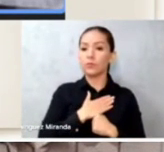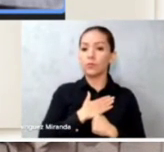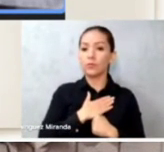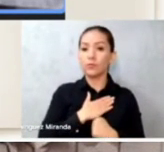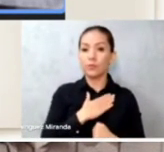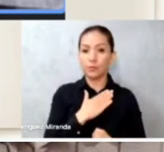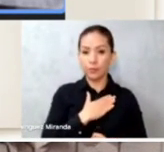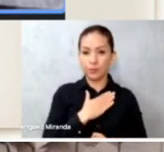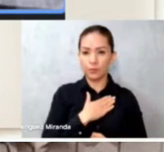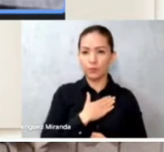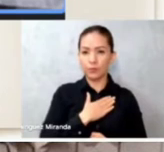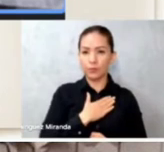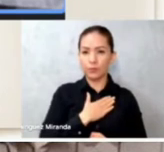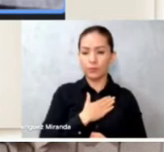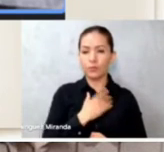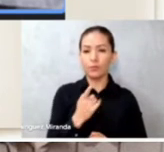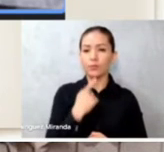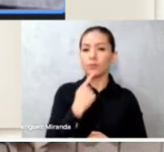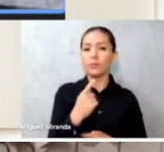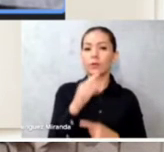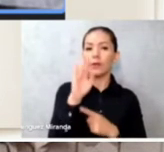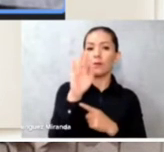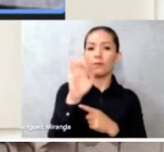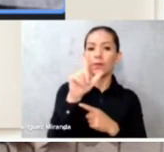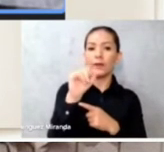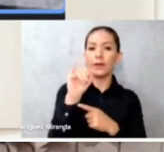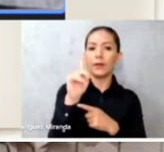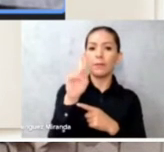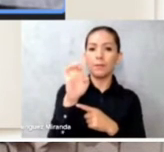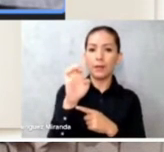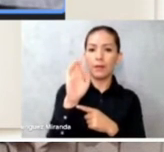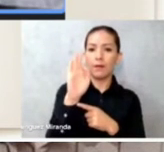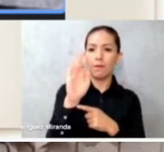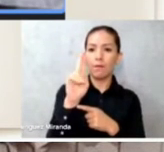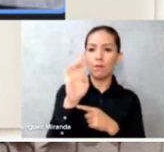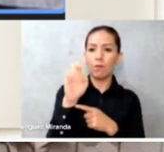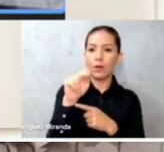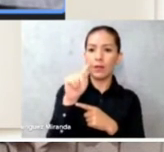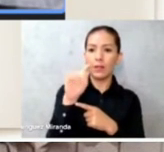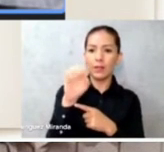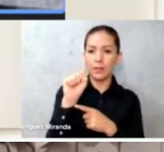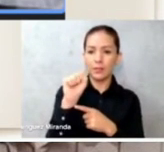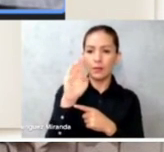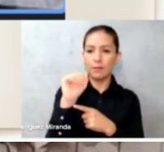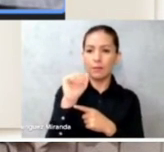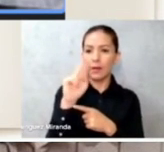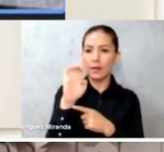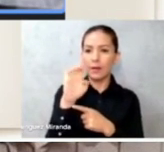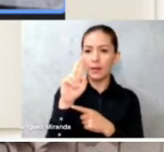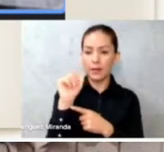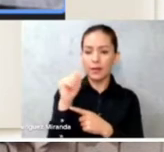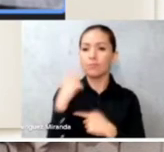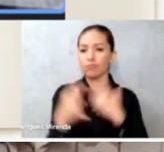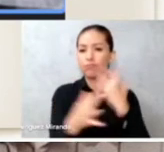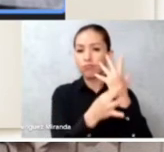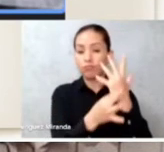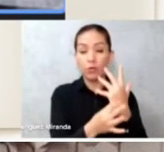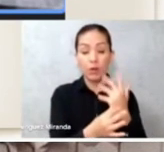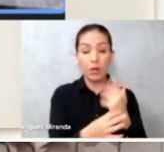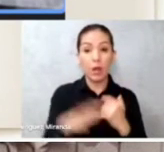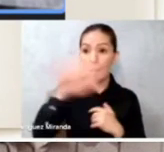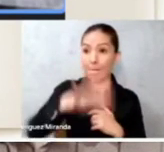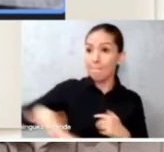de Sala Superior, Felipe Fuentes Barrera, quien manifiesta que no hay democracia sin